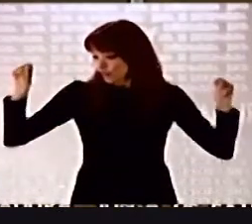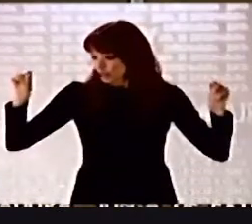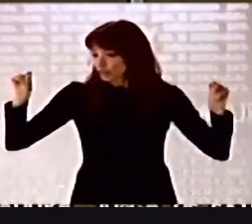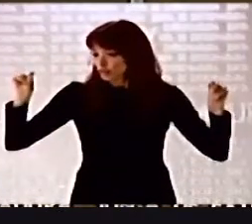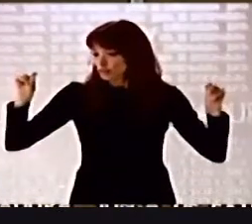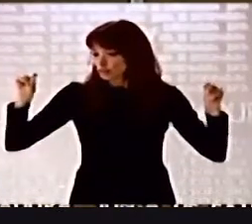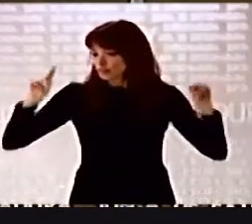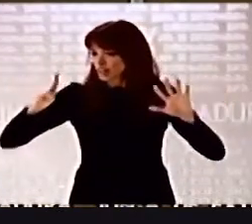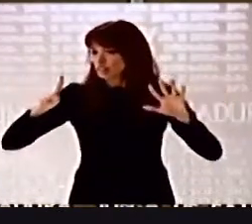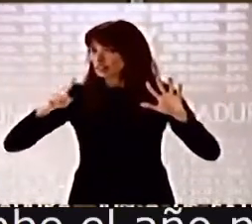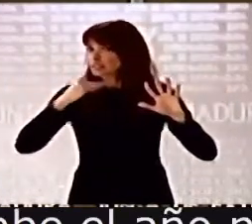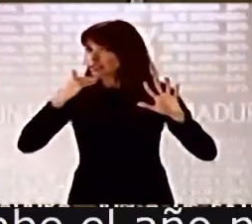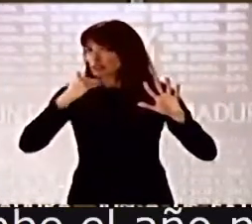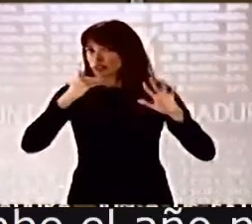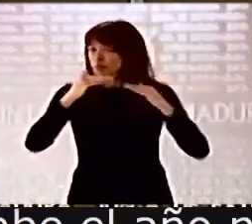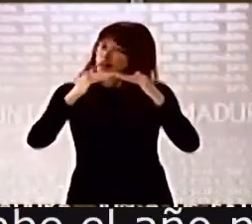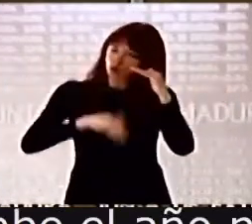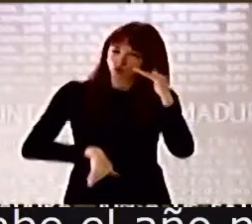6.